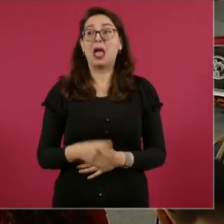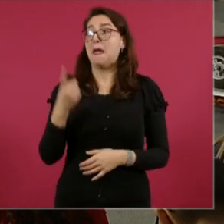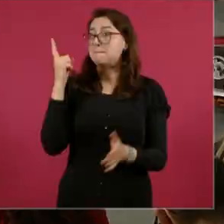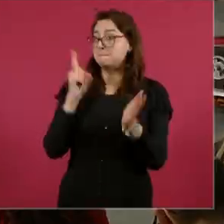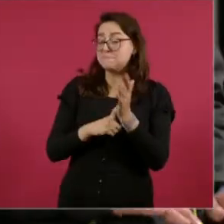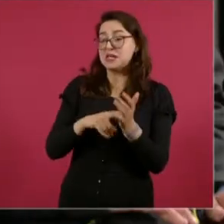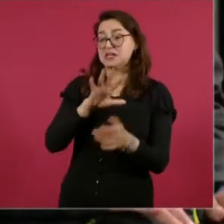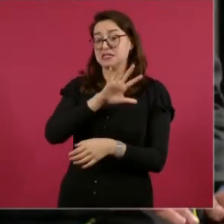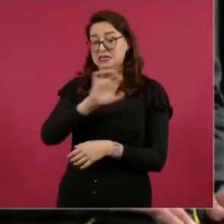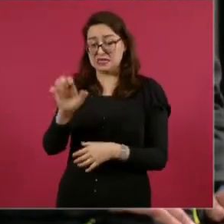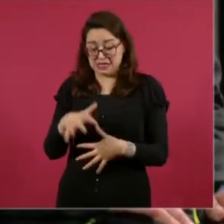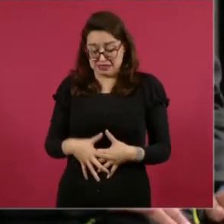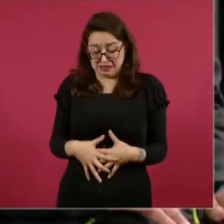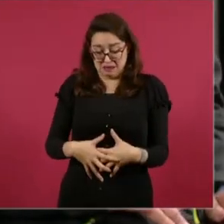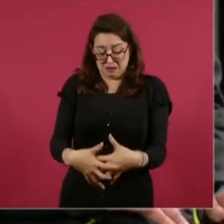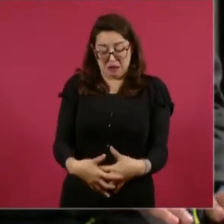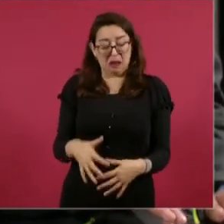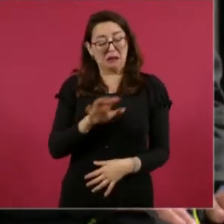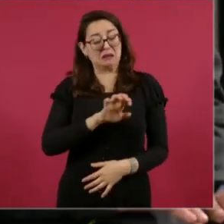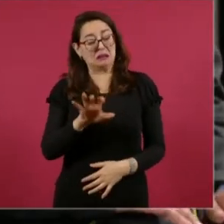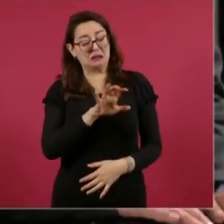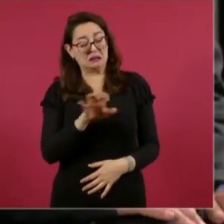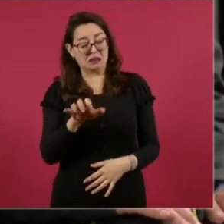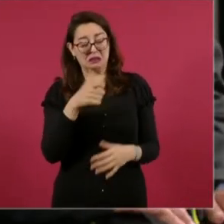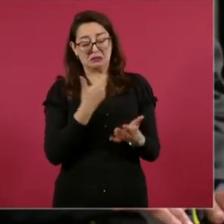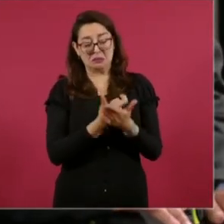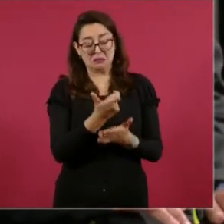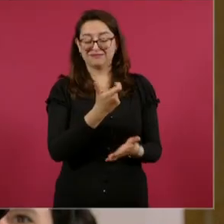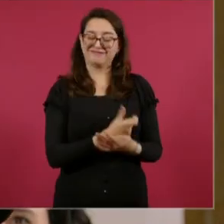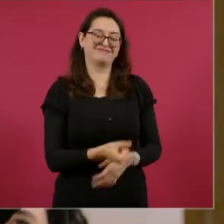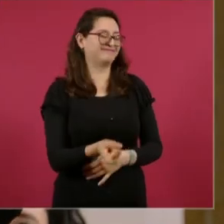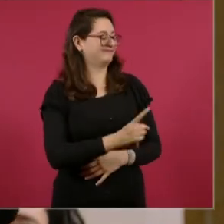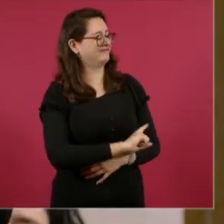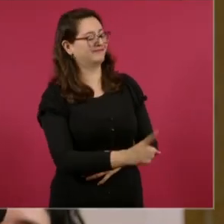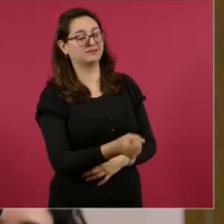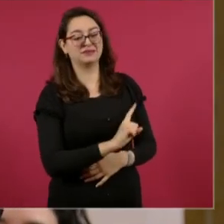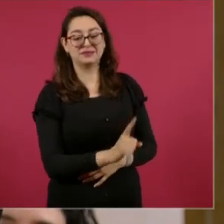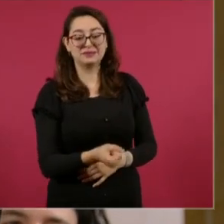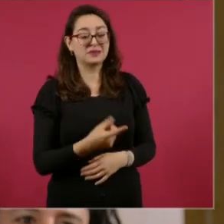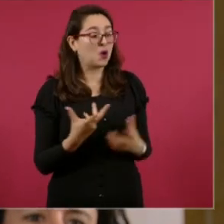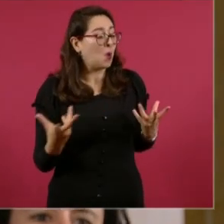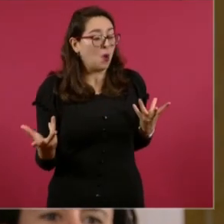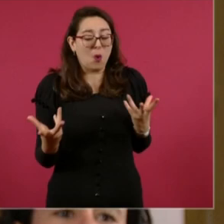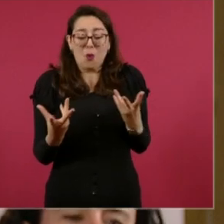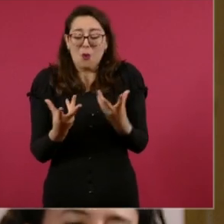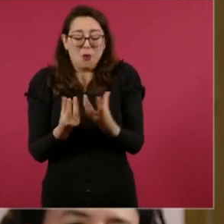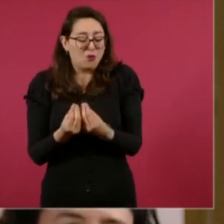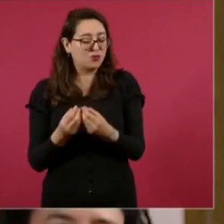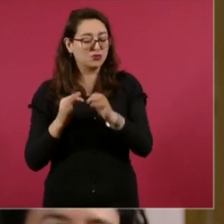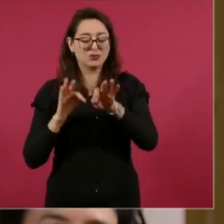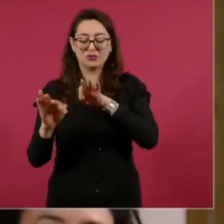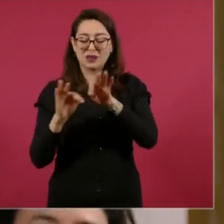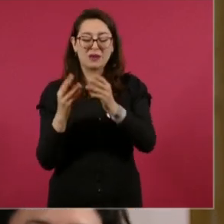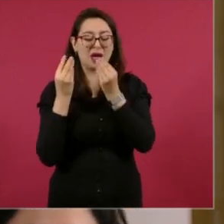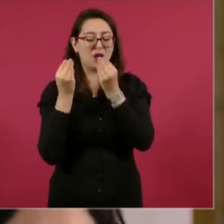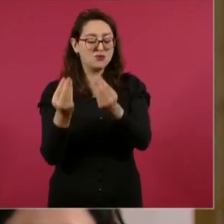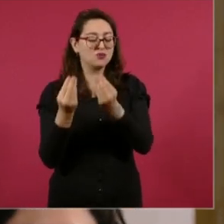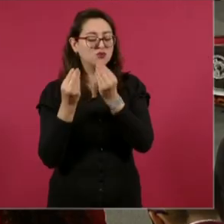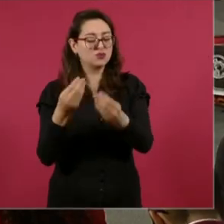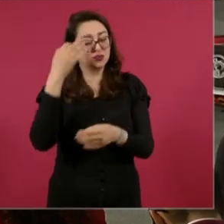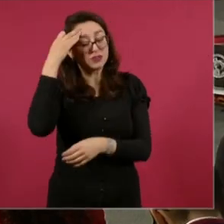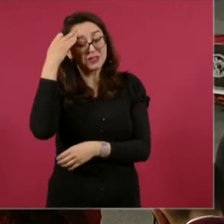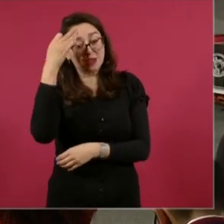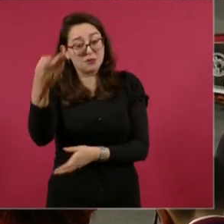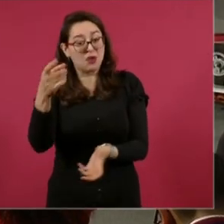claro que reciben que sí. 500 pesos claro de apoyo sí. cada dos meses. Llevan muchísimo tiempo trabajando ¿sí? en el IMSS